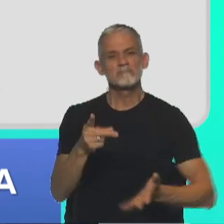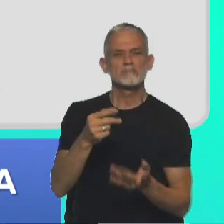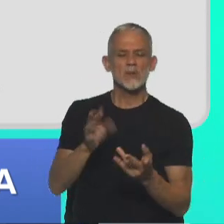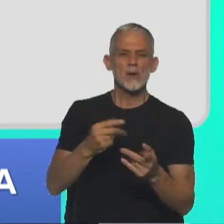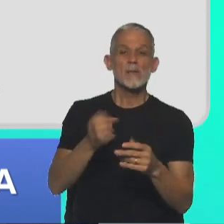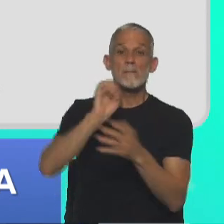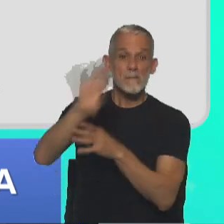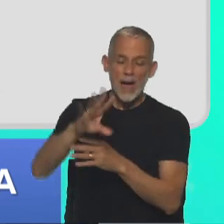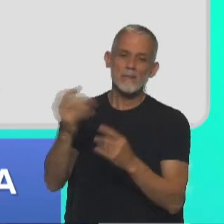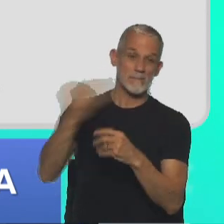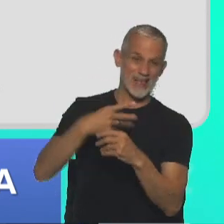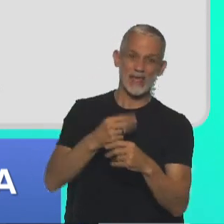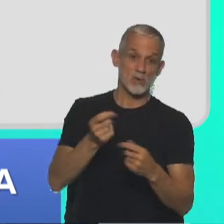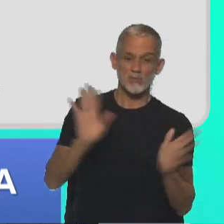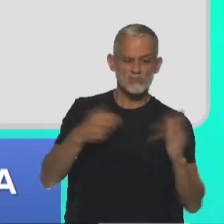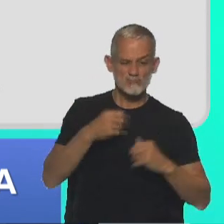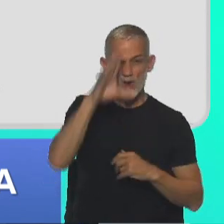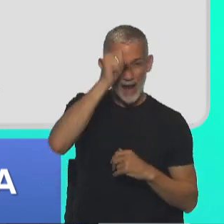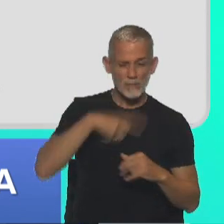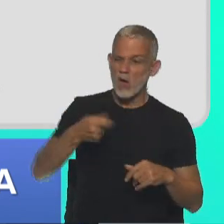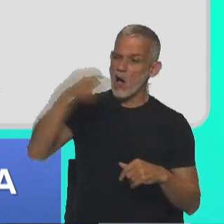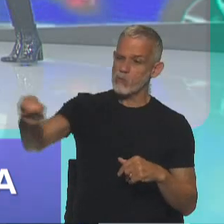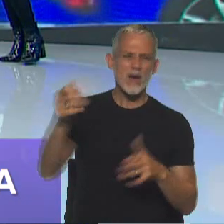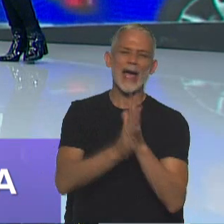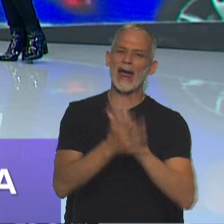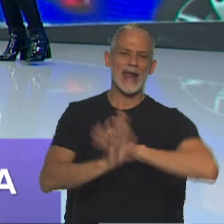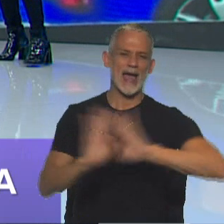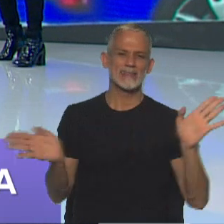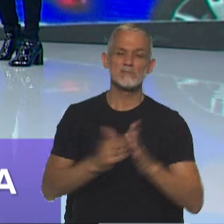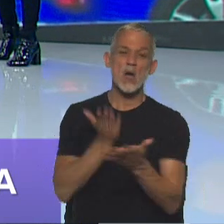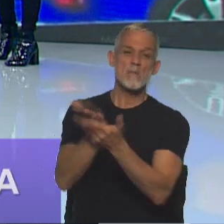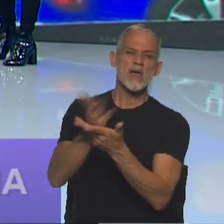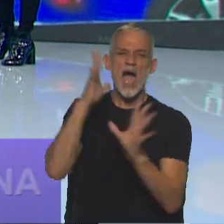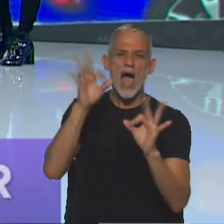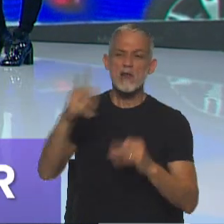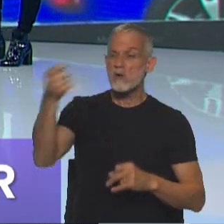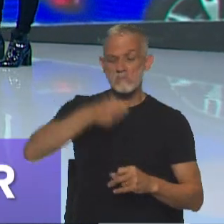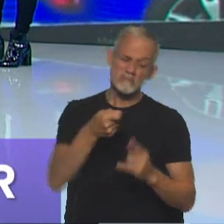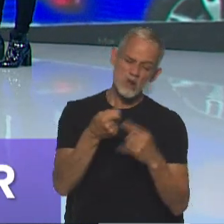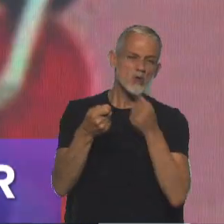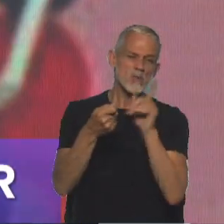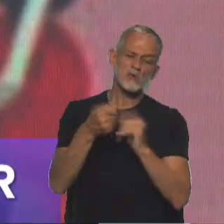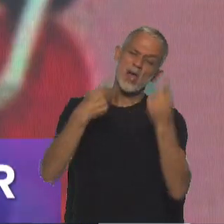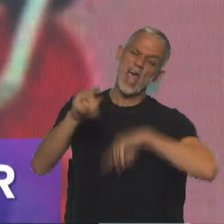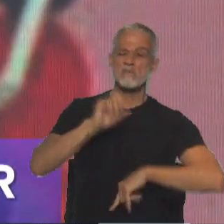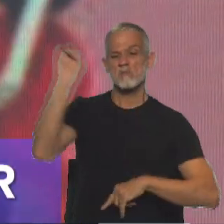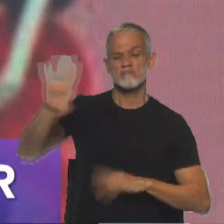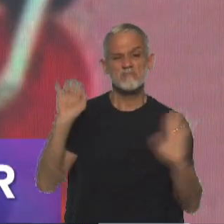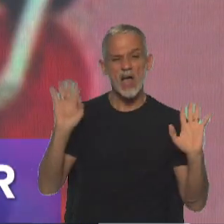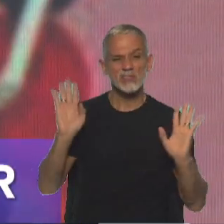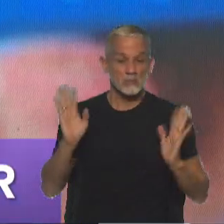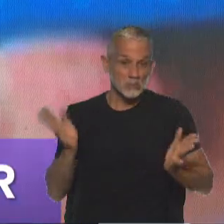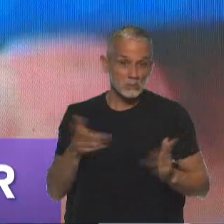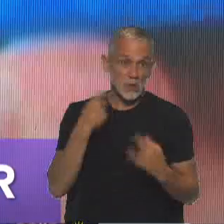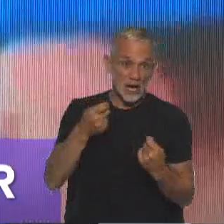devolución gratis. Esto es muy norteamericano, ¿no? Ese gustito por pedir algo y lo podemos cambiar. De última, si no me gusta. A mí no me gusta,